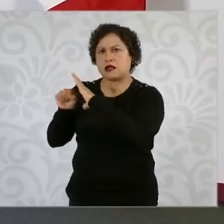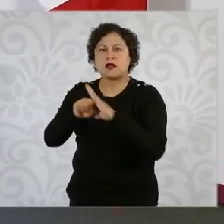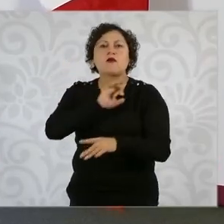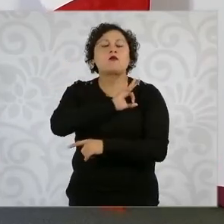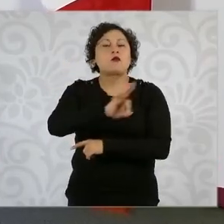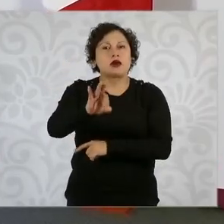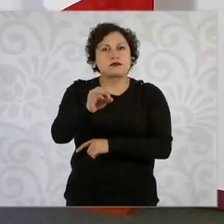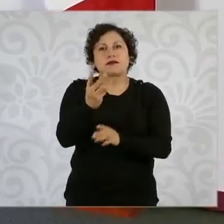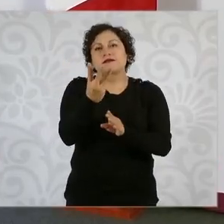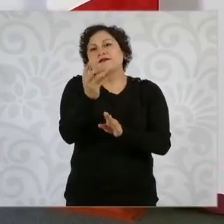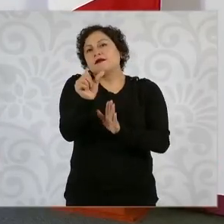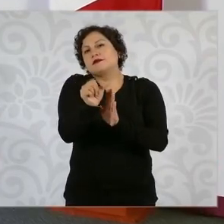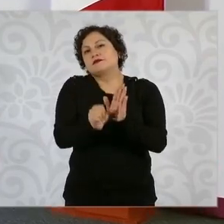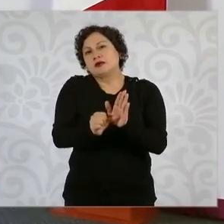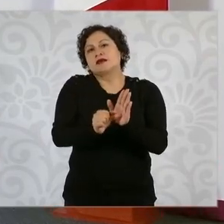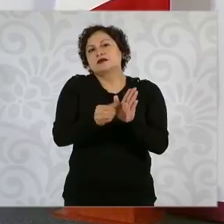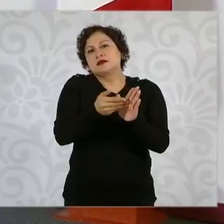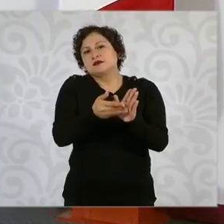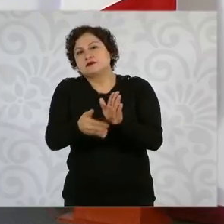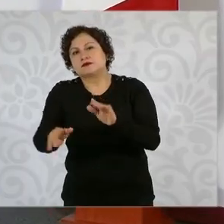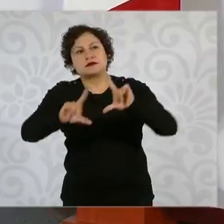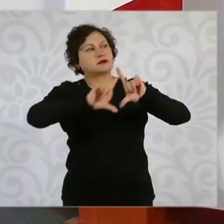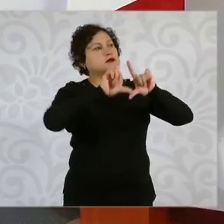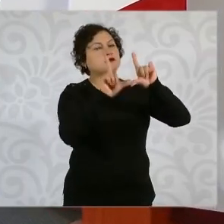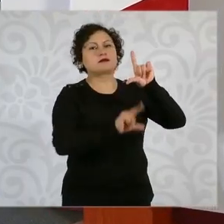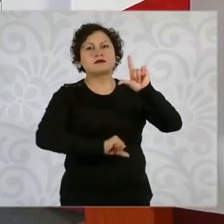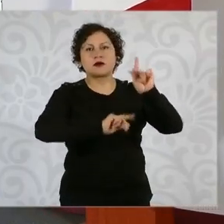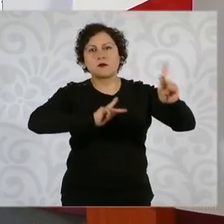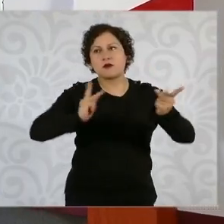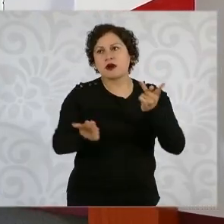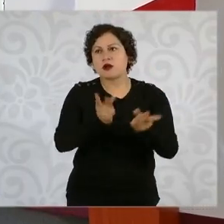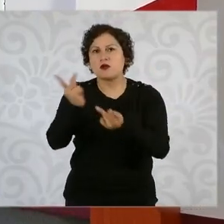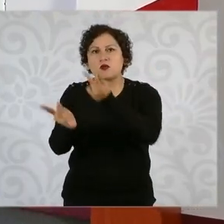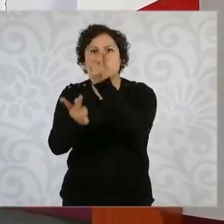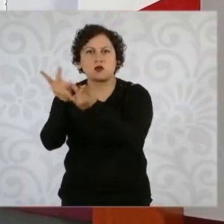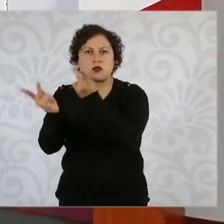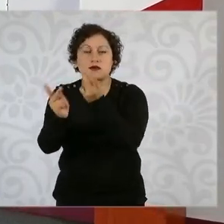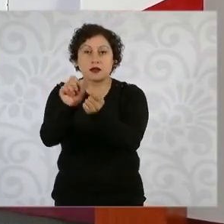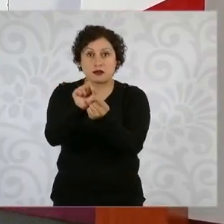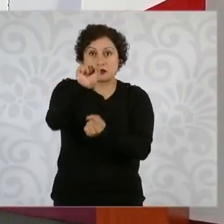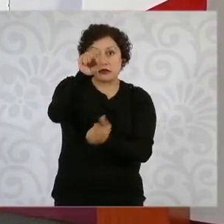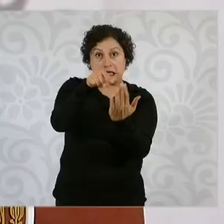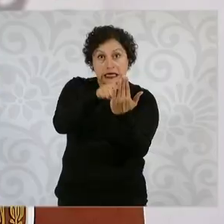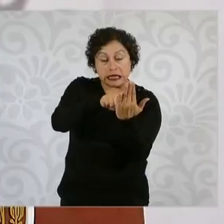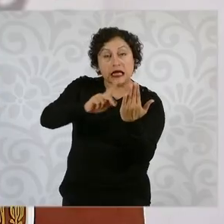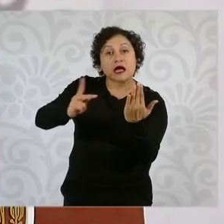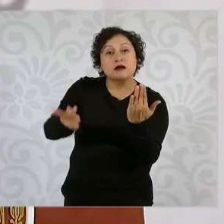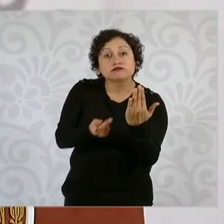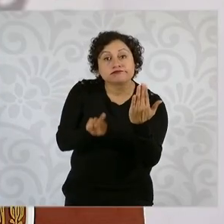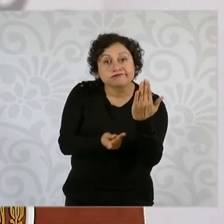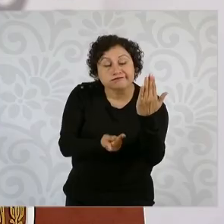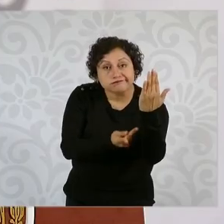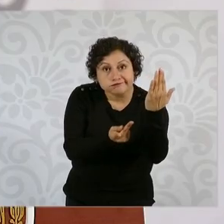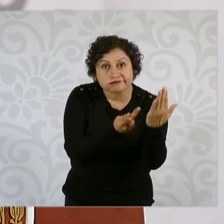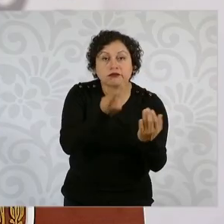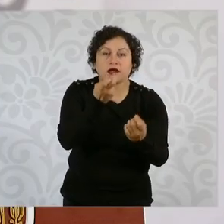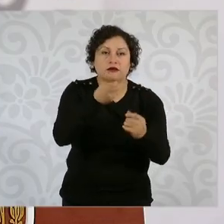cuestionario completo. Son muchas preguntas, porque el objetivo pues es conocer el estado de